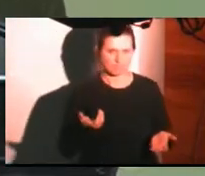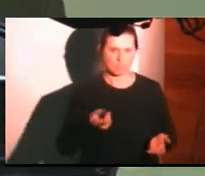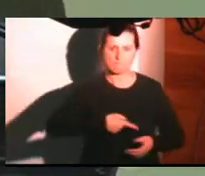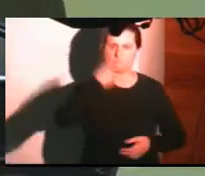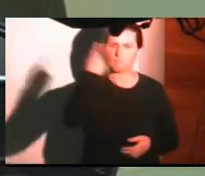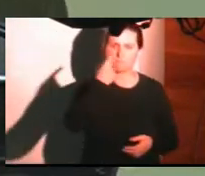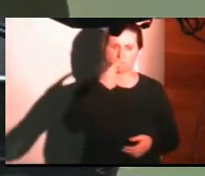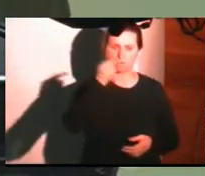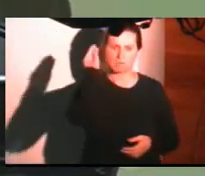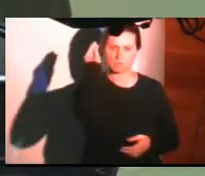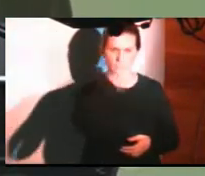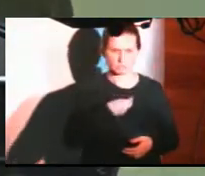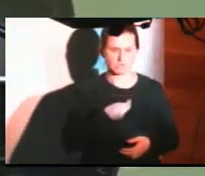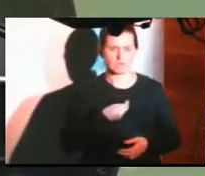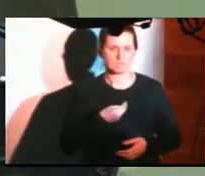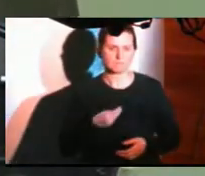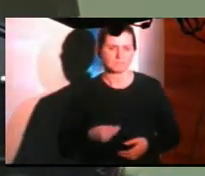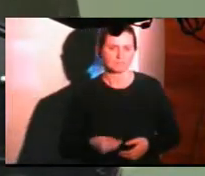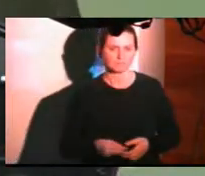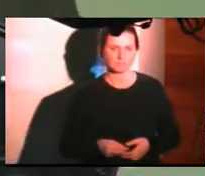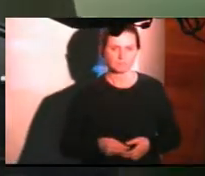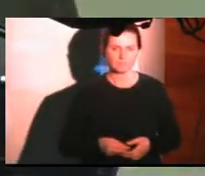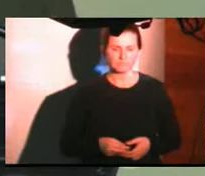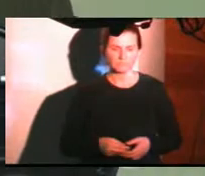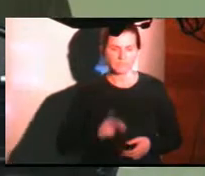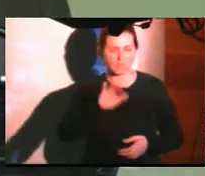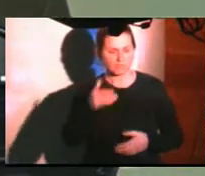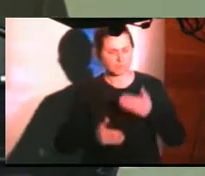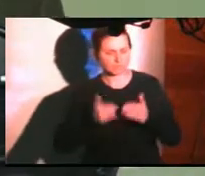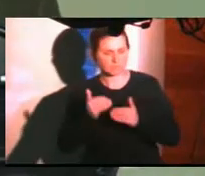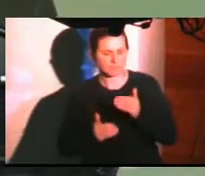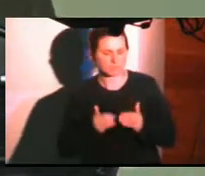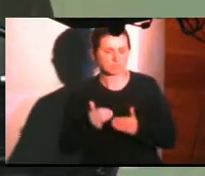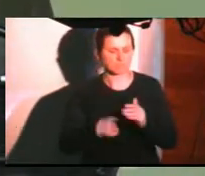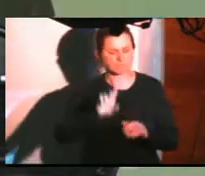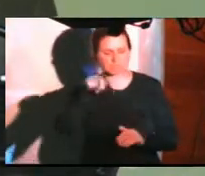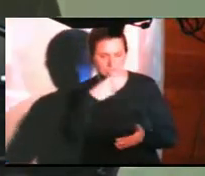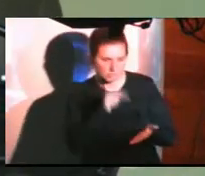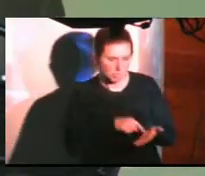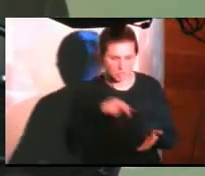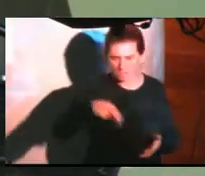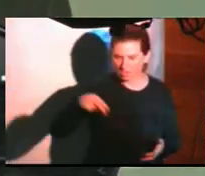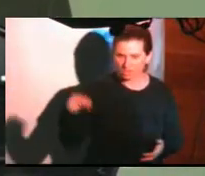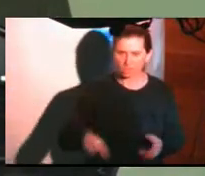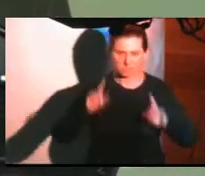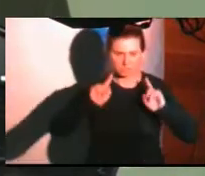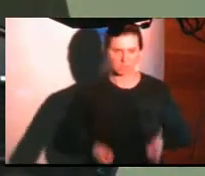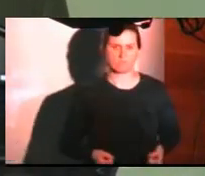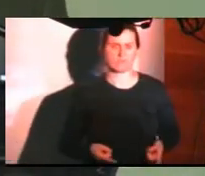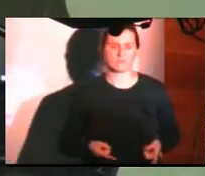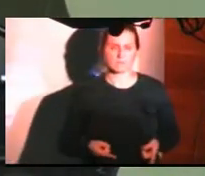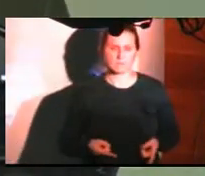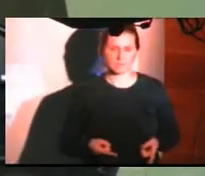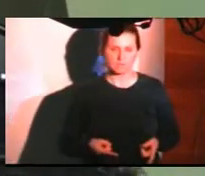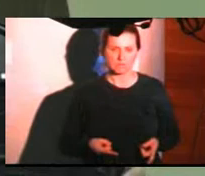Chosmalal. Y después lo fuimos desarrollando y lo estamos desarrollando en otros lugares de la provincia y